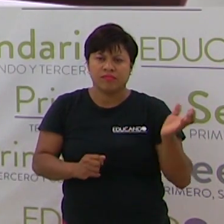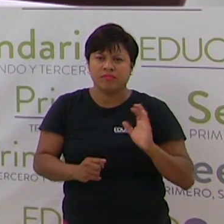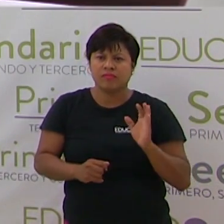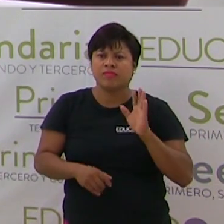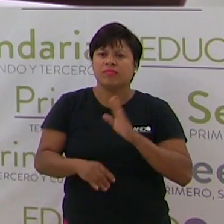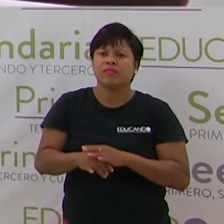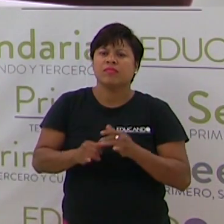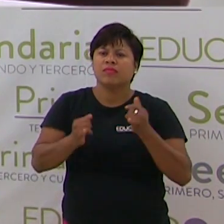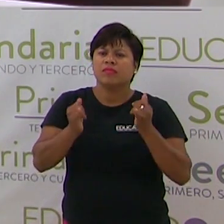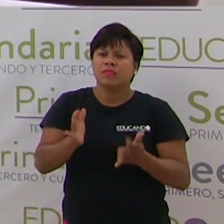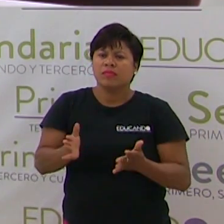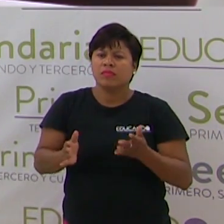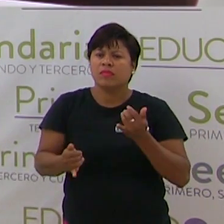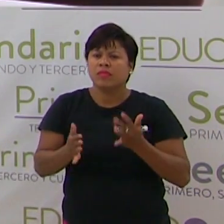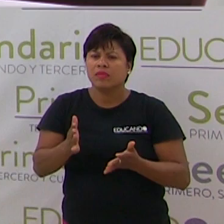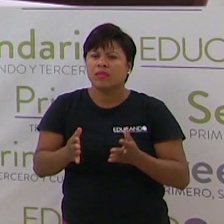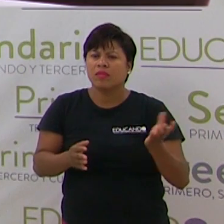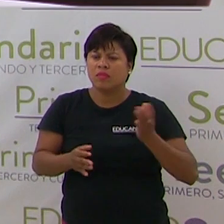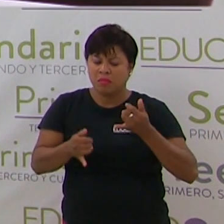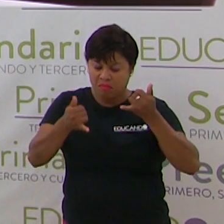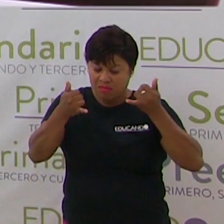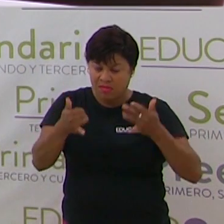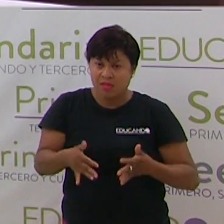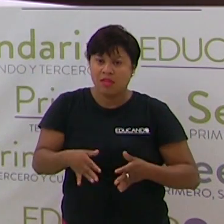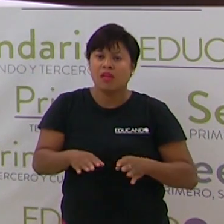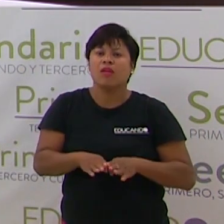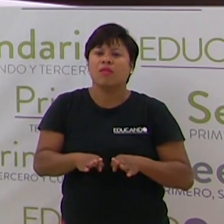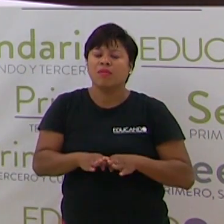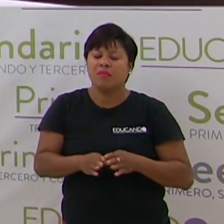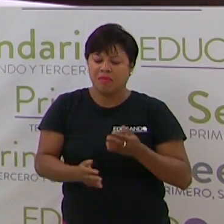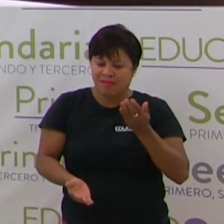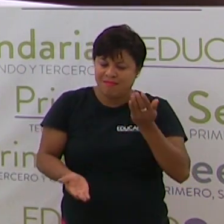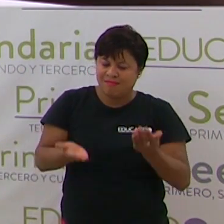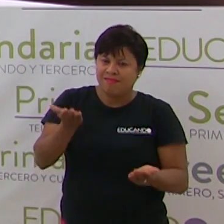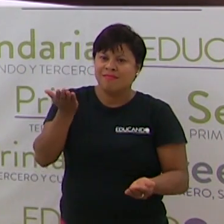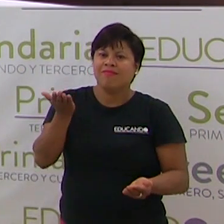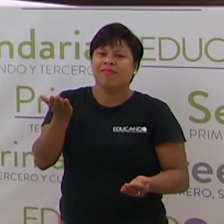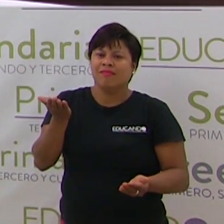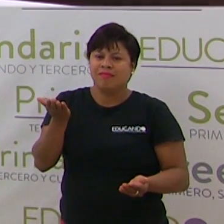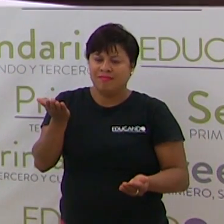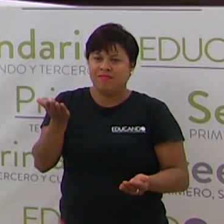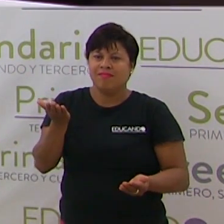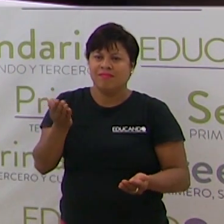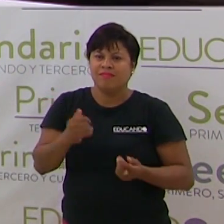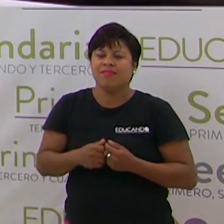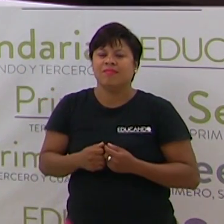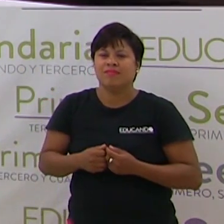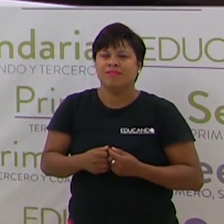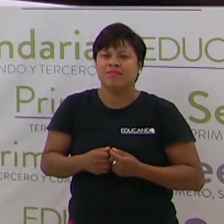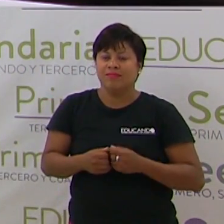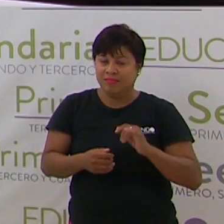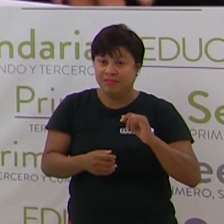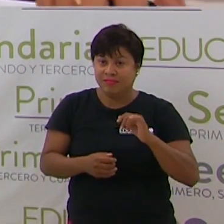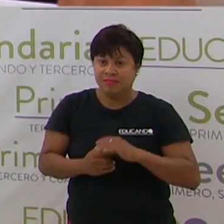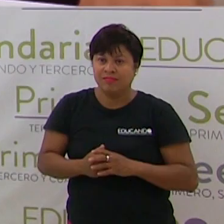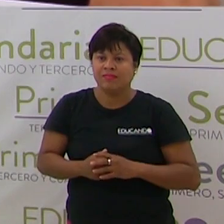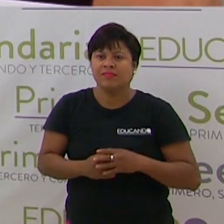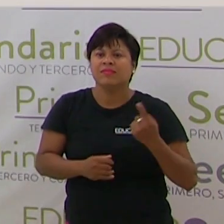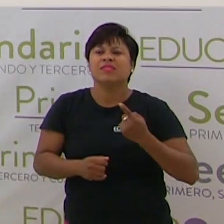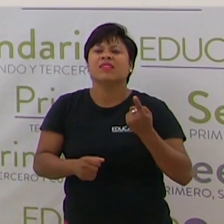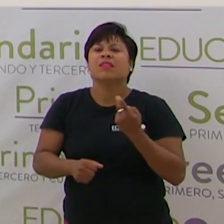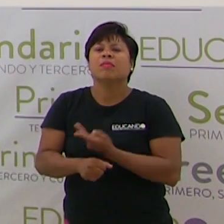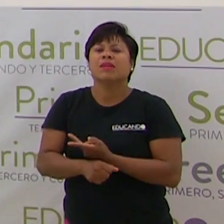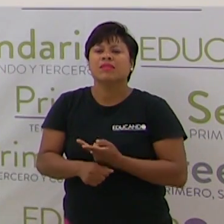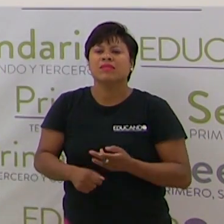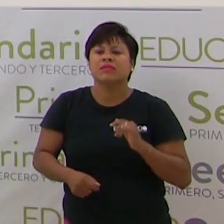más pesado? ¿Qué pasa con la balanza? O bueno, vamos a ponerlo bien práctico. ¿Has ido al sube y baja? ¿Sí? ¿Qué pasa si